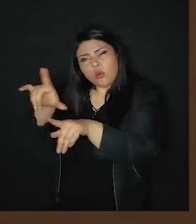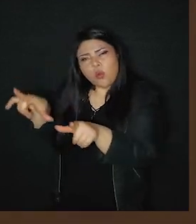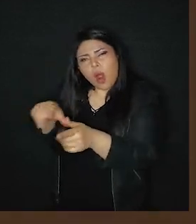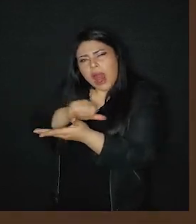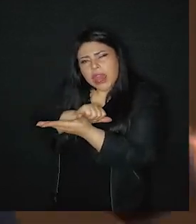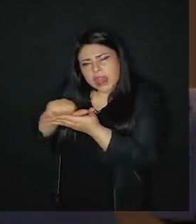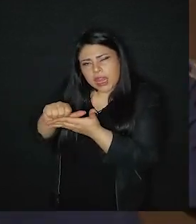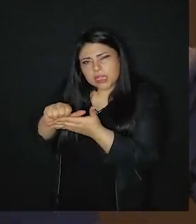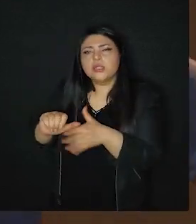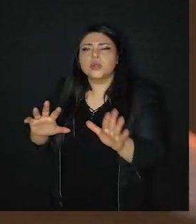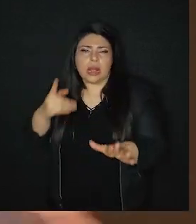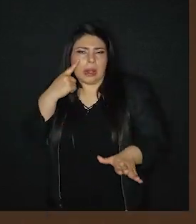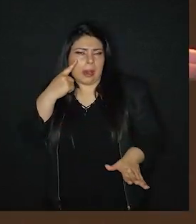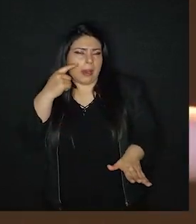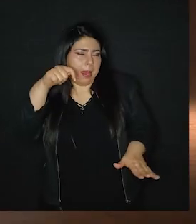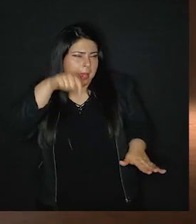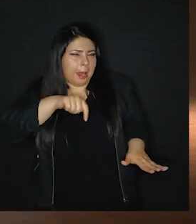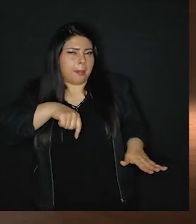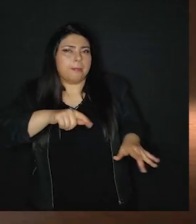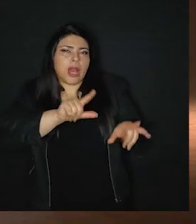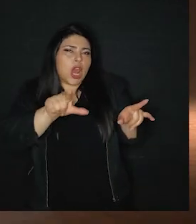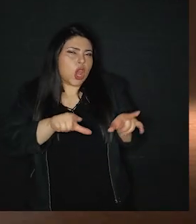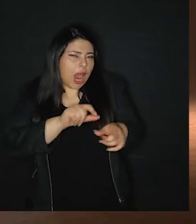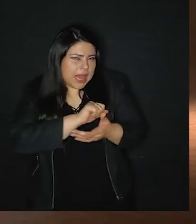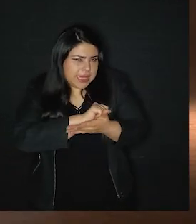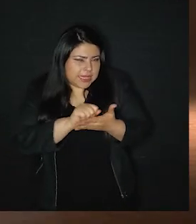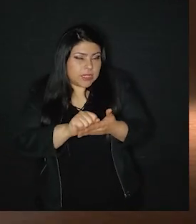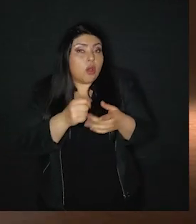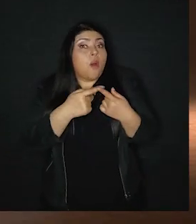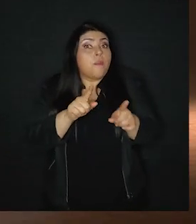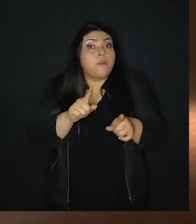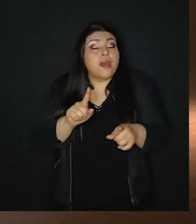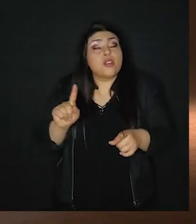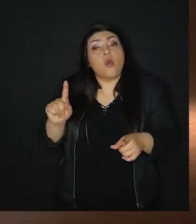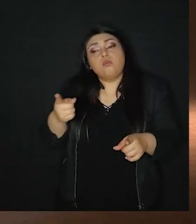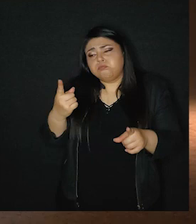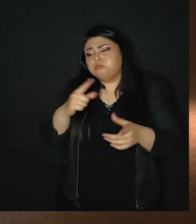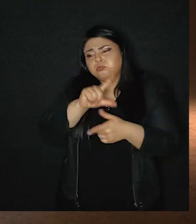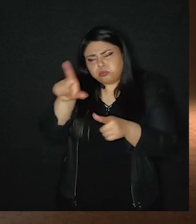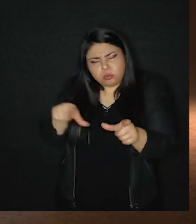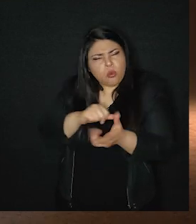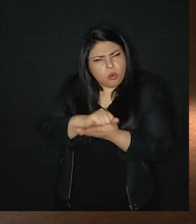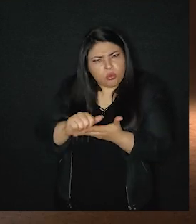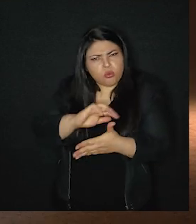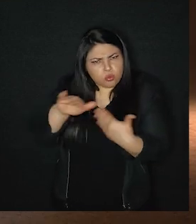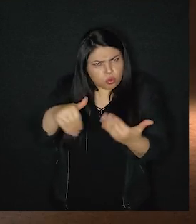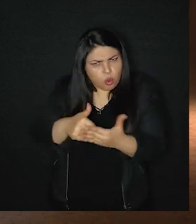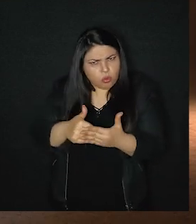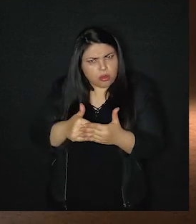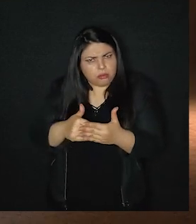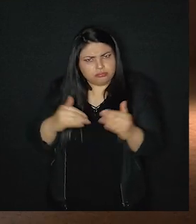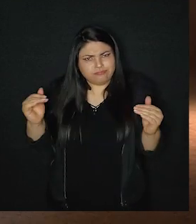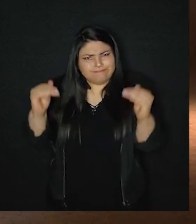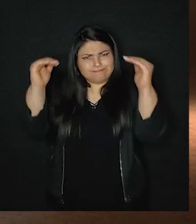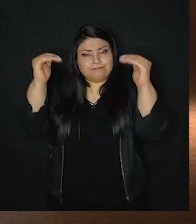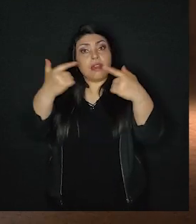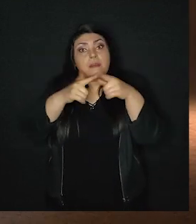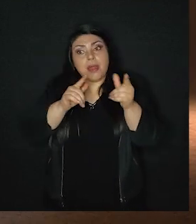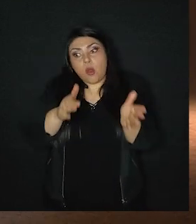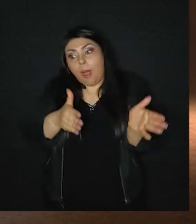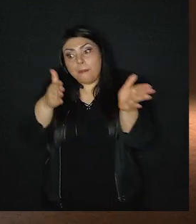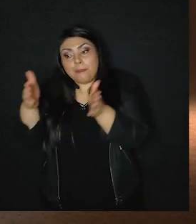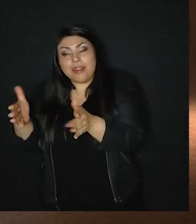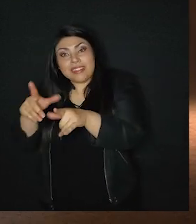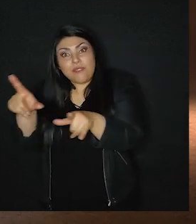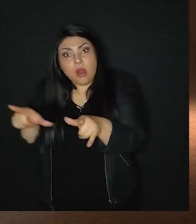se Imagínate que estamos acá en el lugar Santo Pero había un lugar santísimo había un lugar más importante al cual